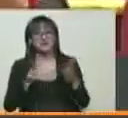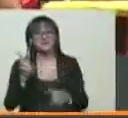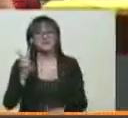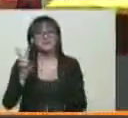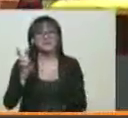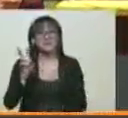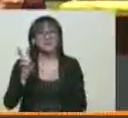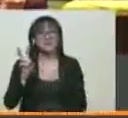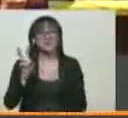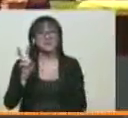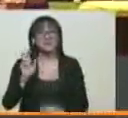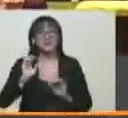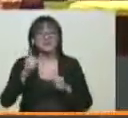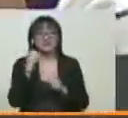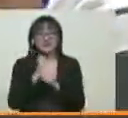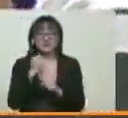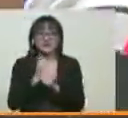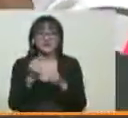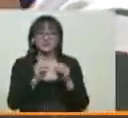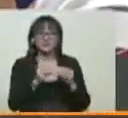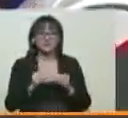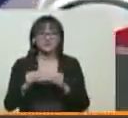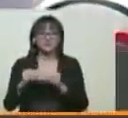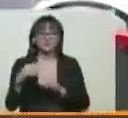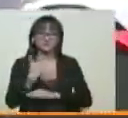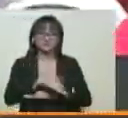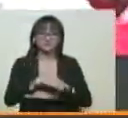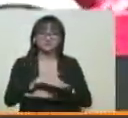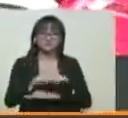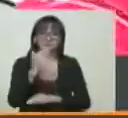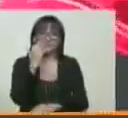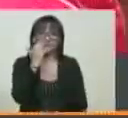viernes comienzan los trabajos.